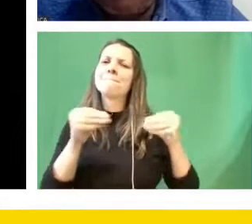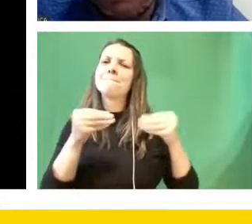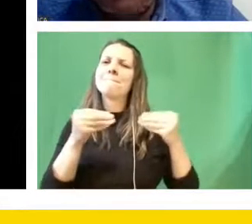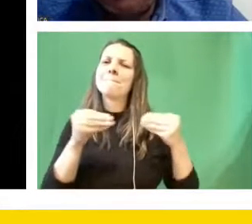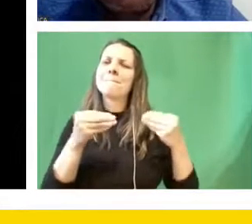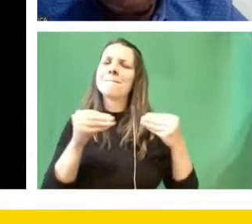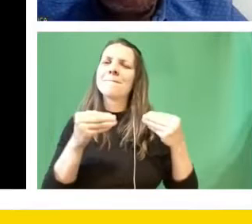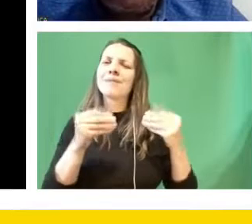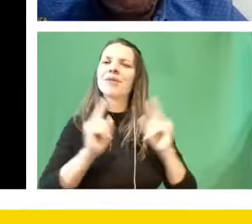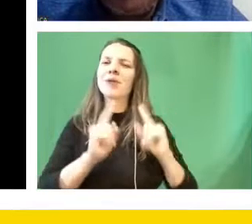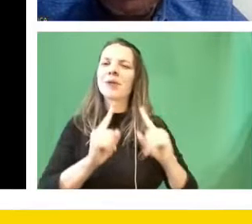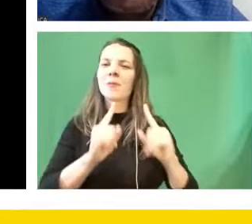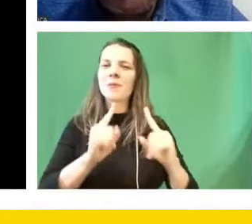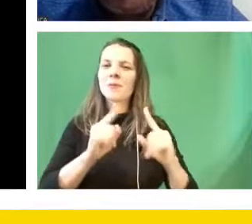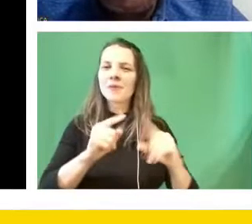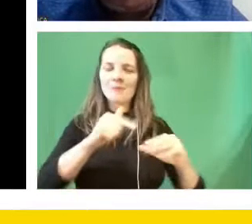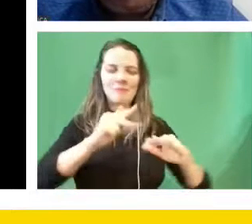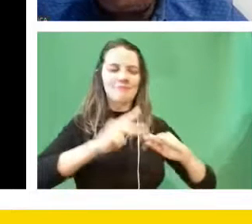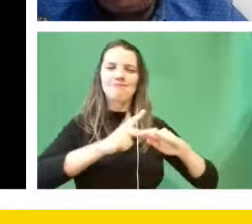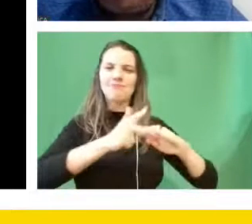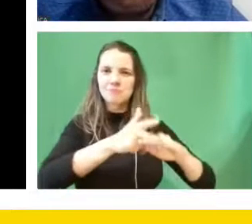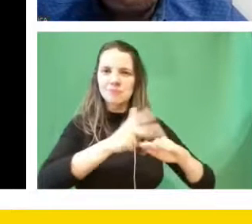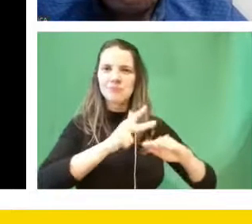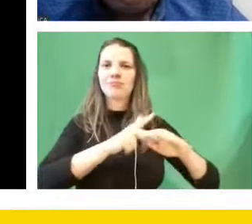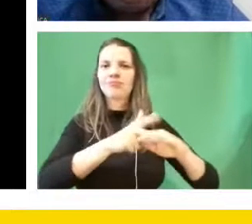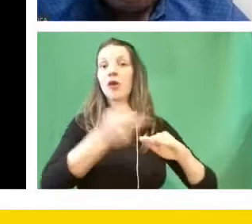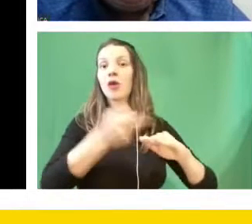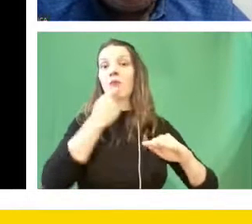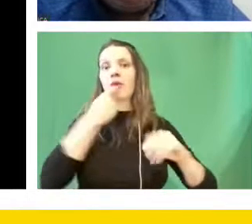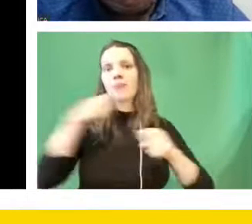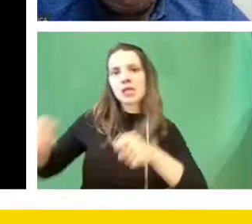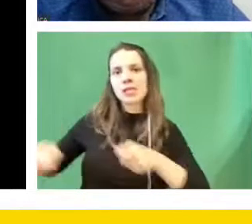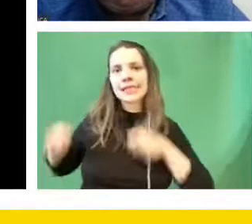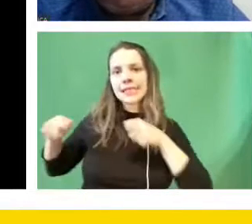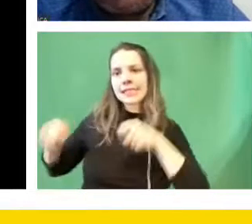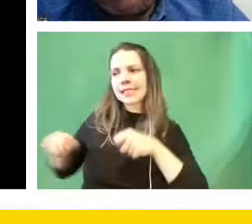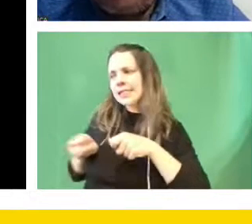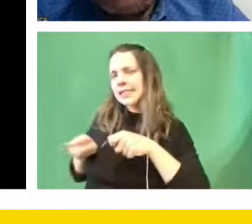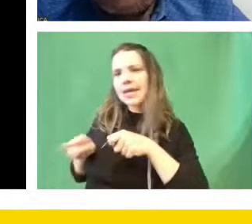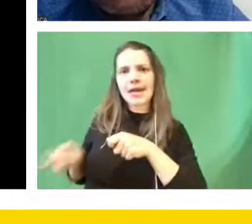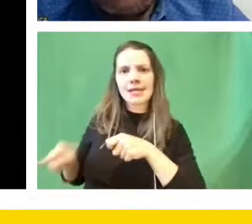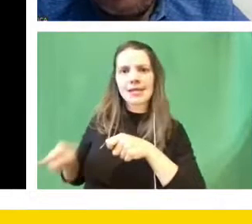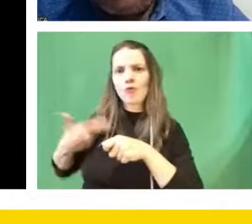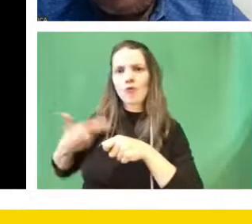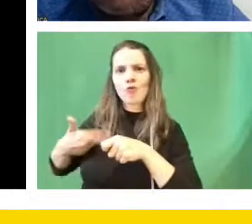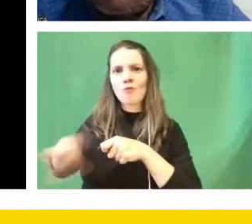propia silla de ruedas para que no la vaya a mojar en el agua salada y pueda